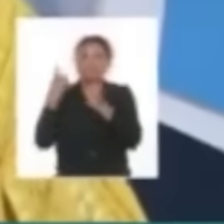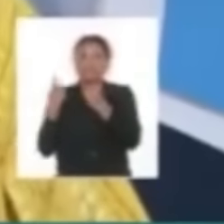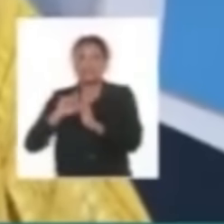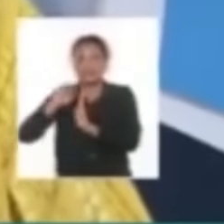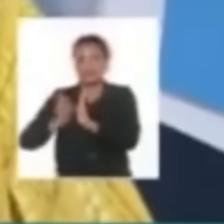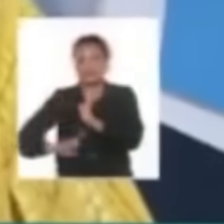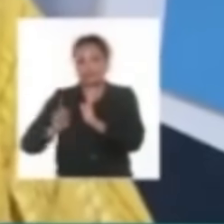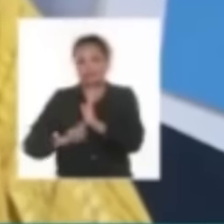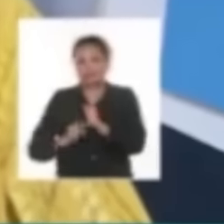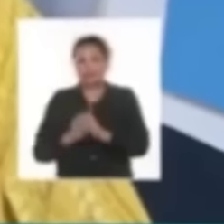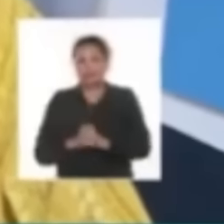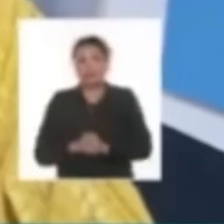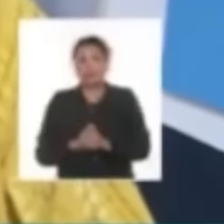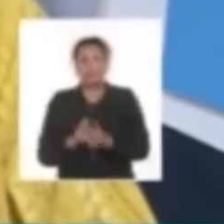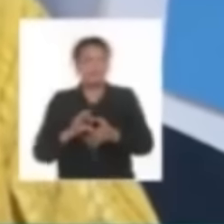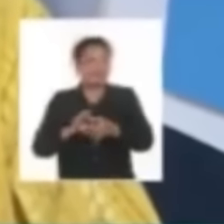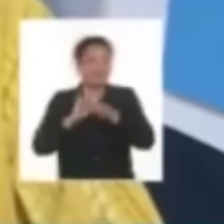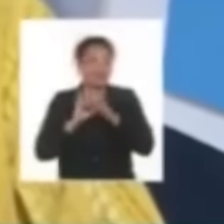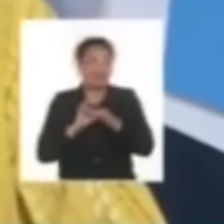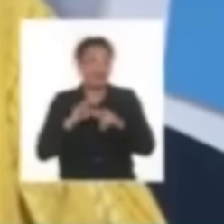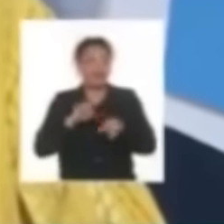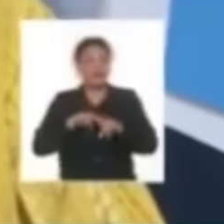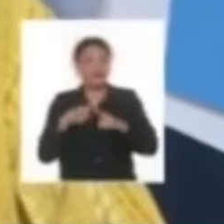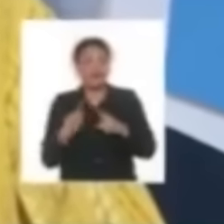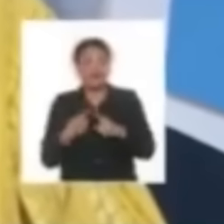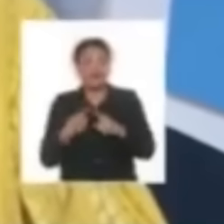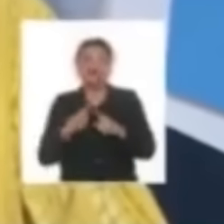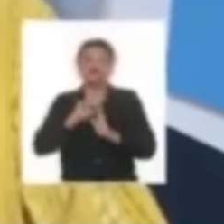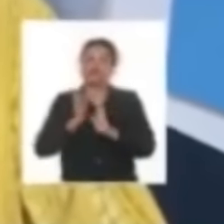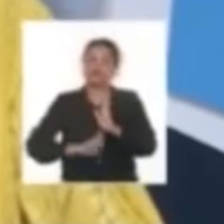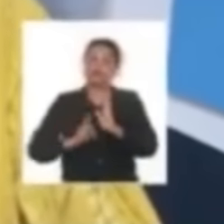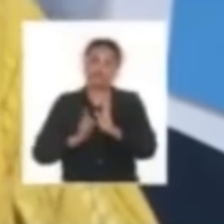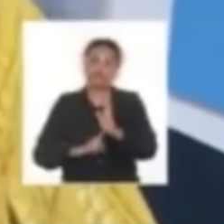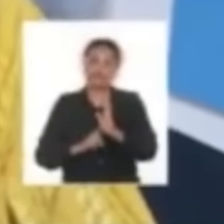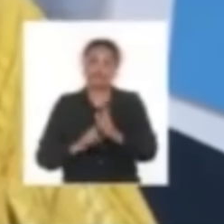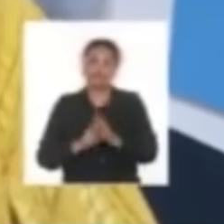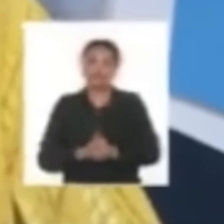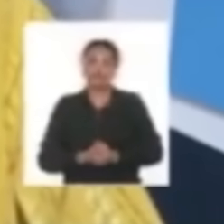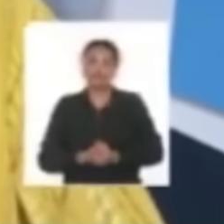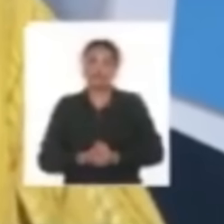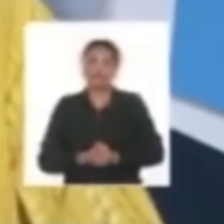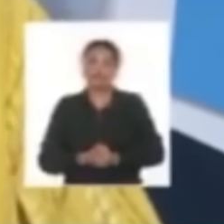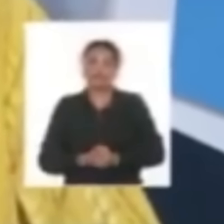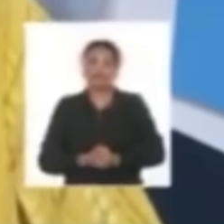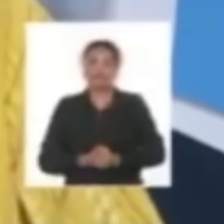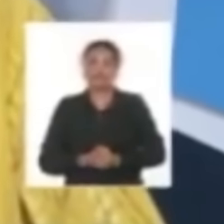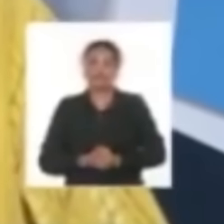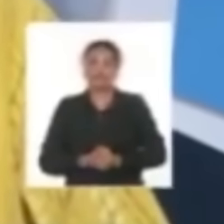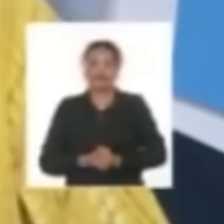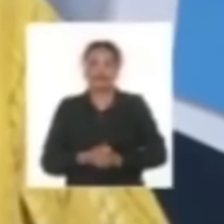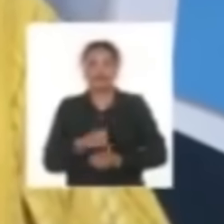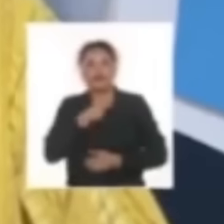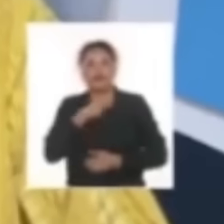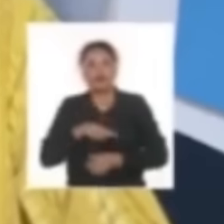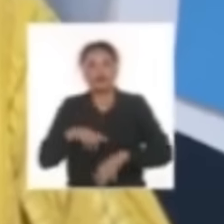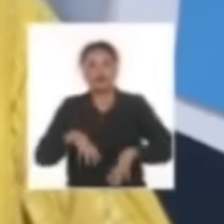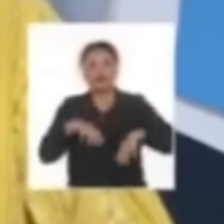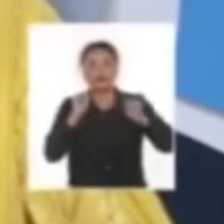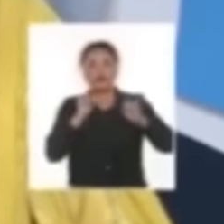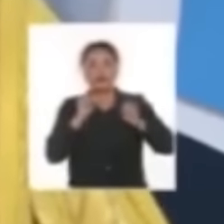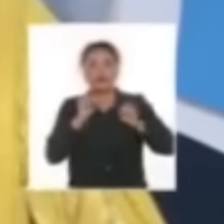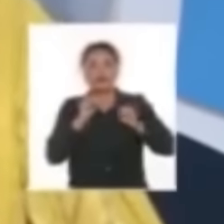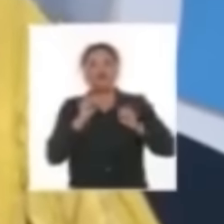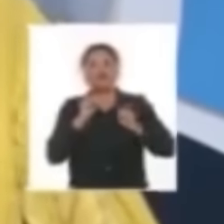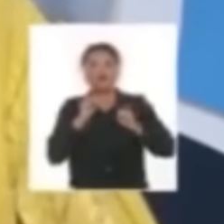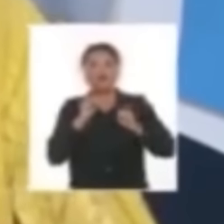país. O sea, el agua no se recupera como la electricidad. O sea, hay un apagón, llega la corriente y